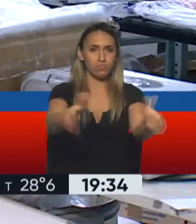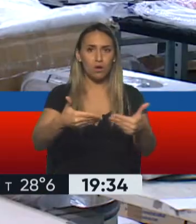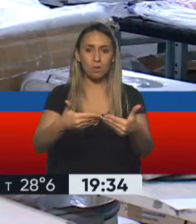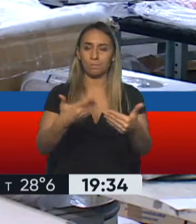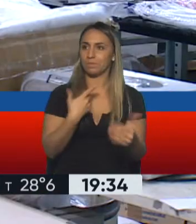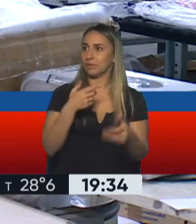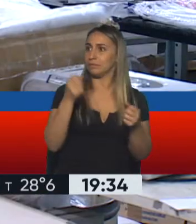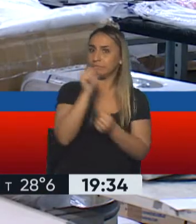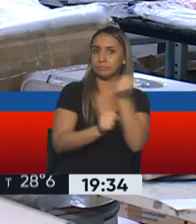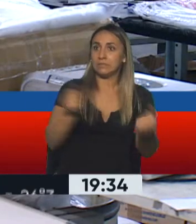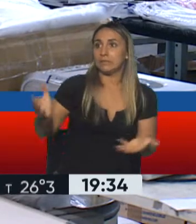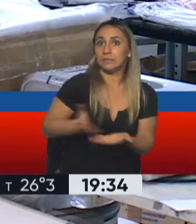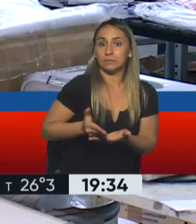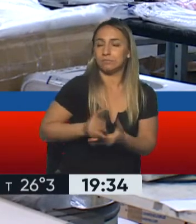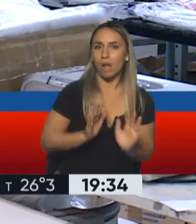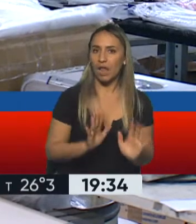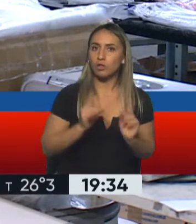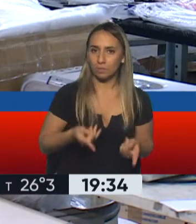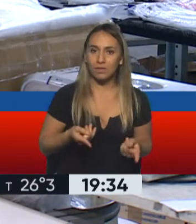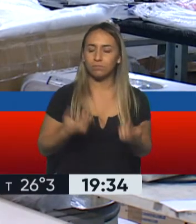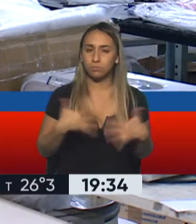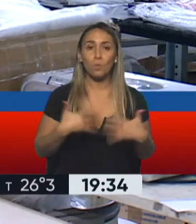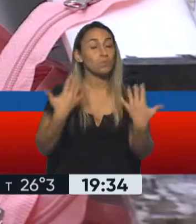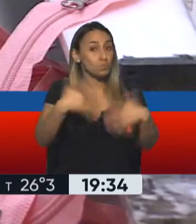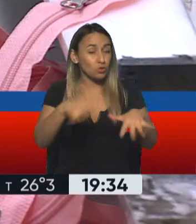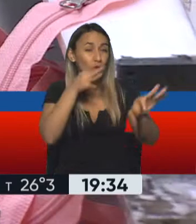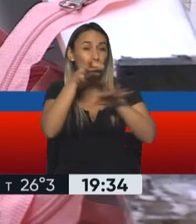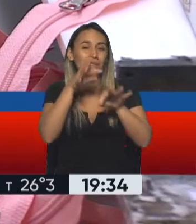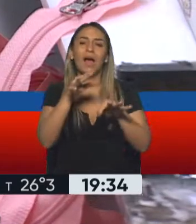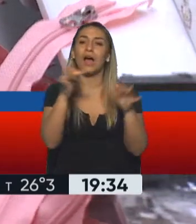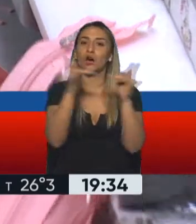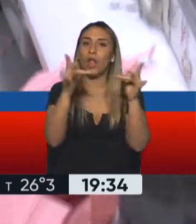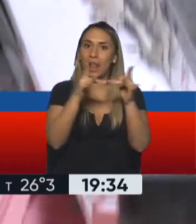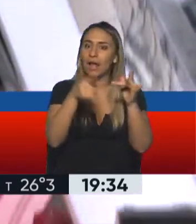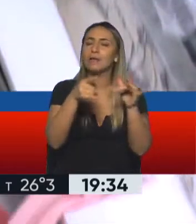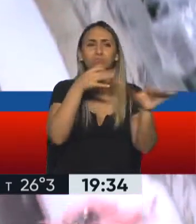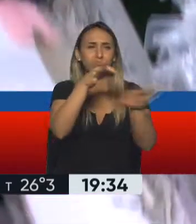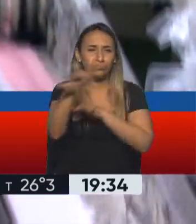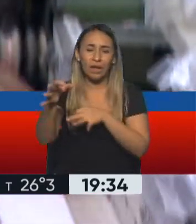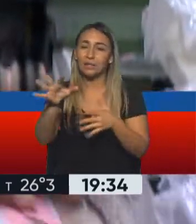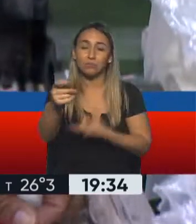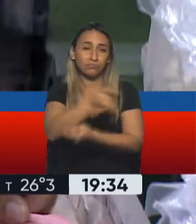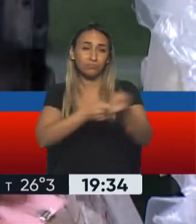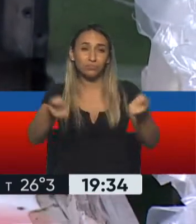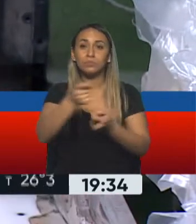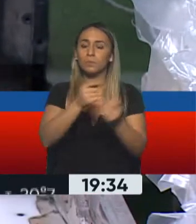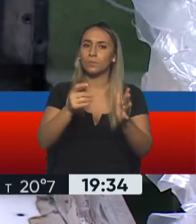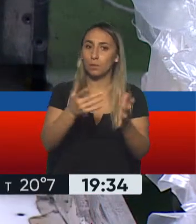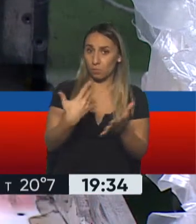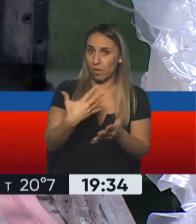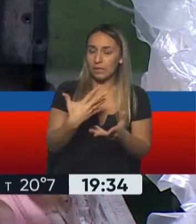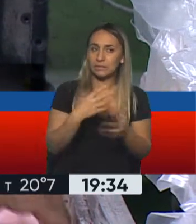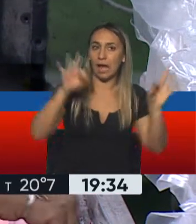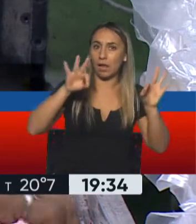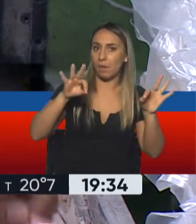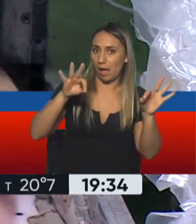es extremadamente delicada. Hubo mucha venta online, digo. ¿Se pudo sobrellevar la pandemia, la cuarentena con esto o no